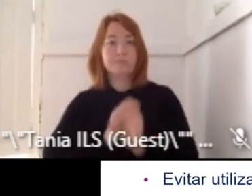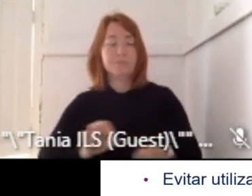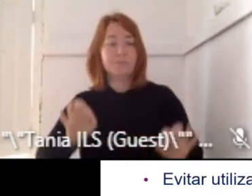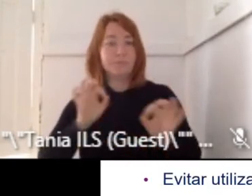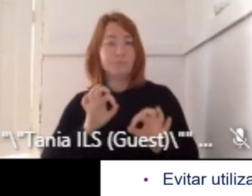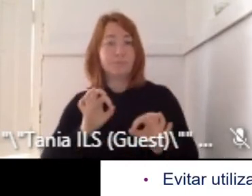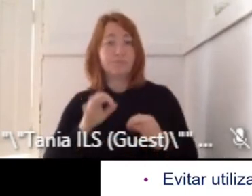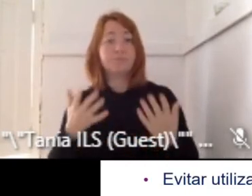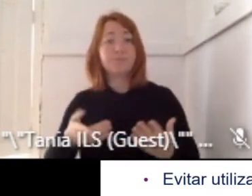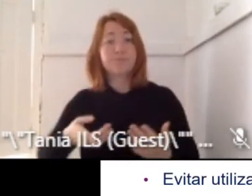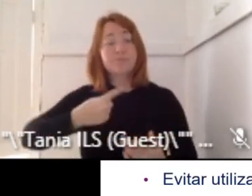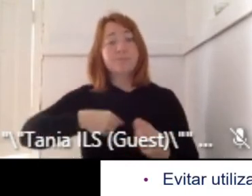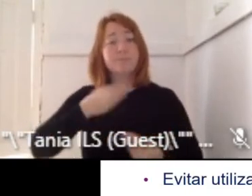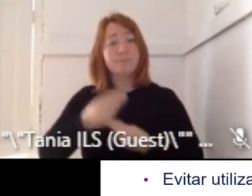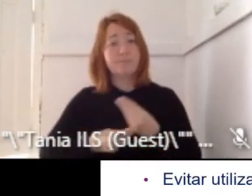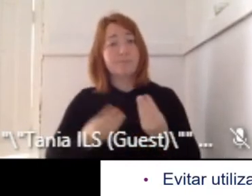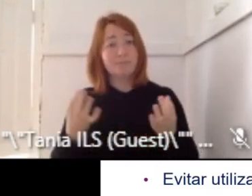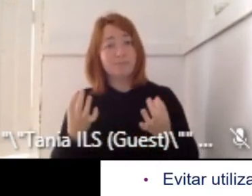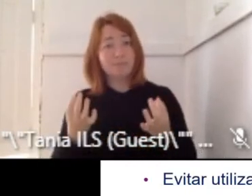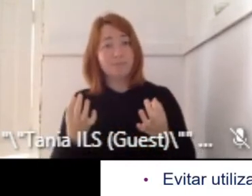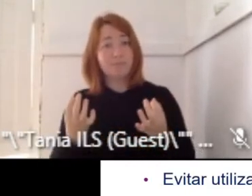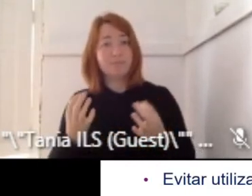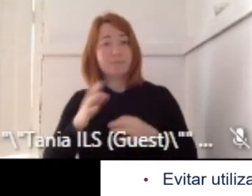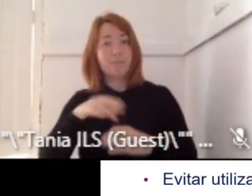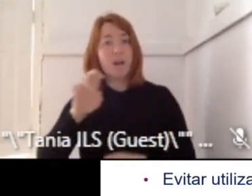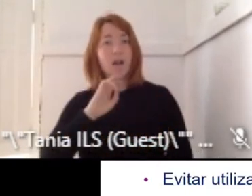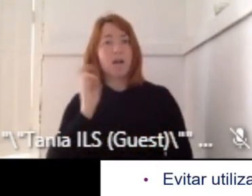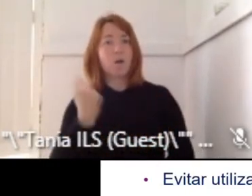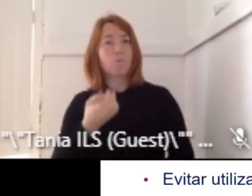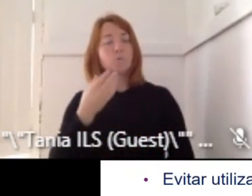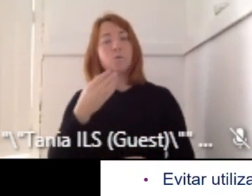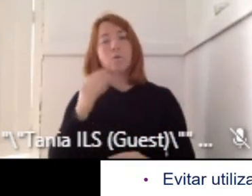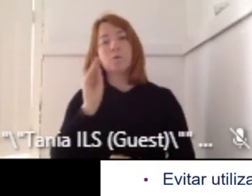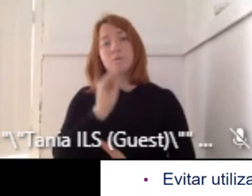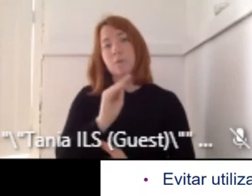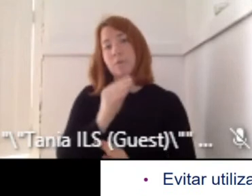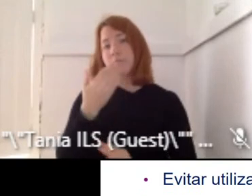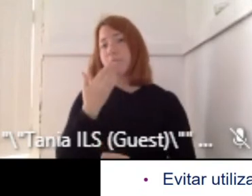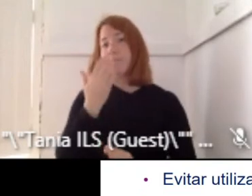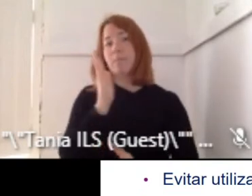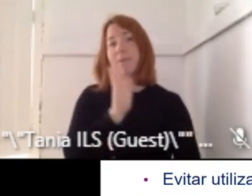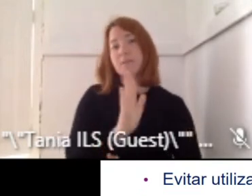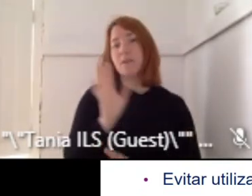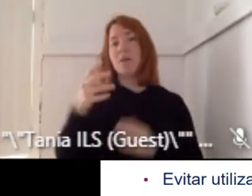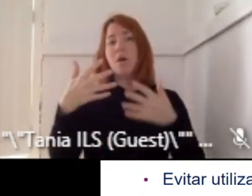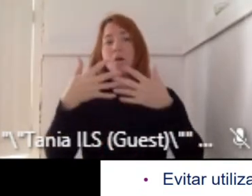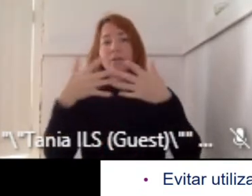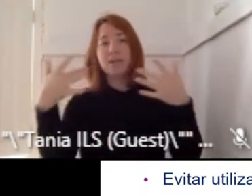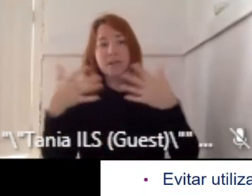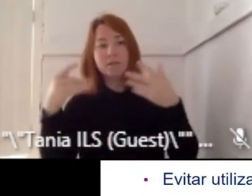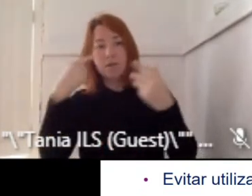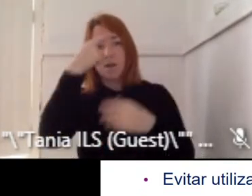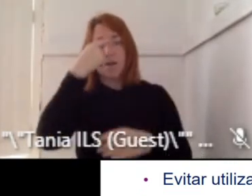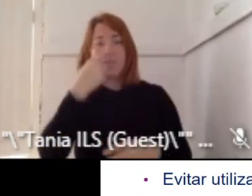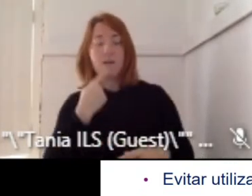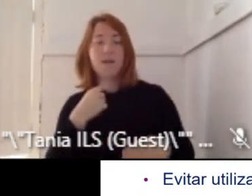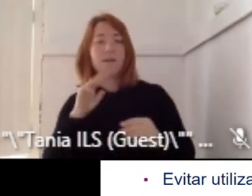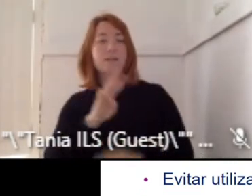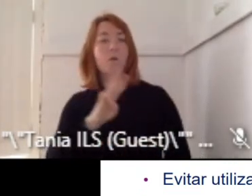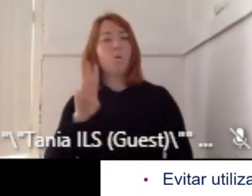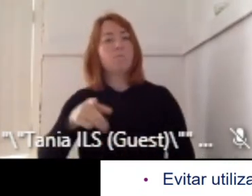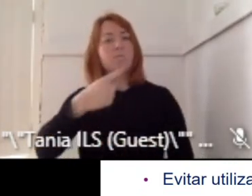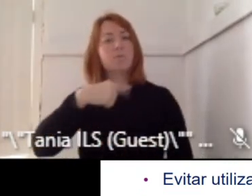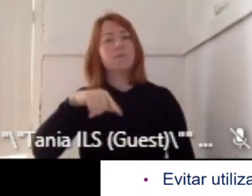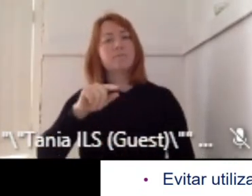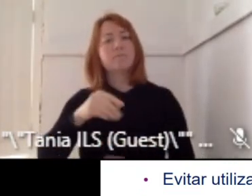hacer en los recursos docentes, presentaciones, textos, imágenes, páginas web, lo primero que debemos de hacer